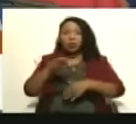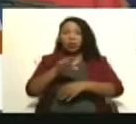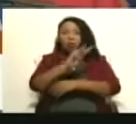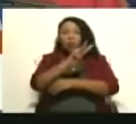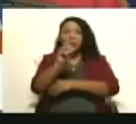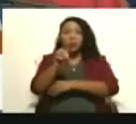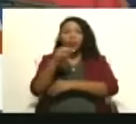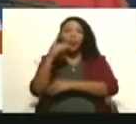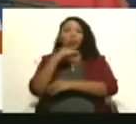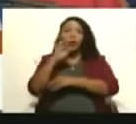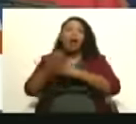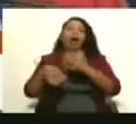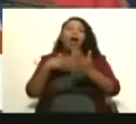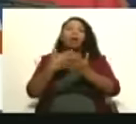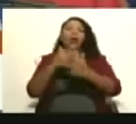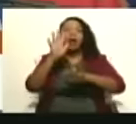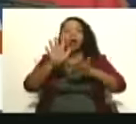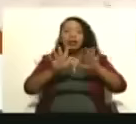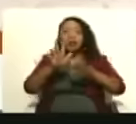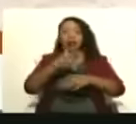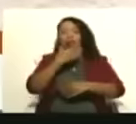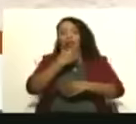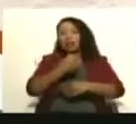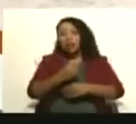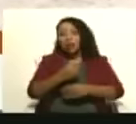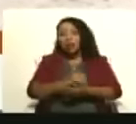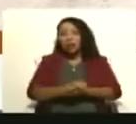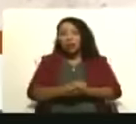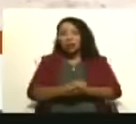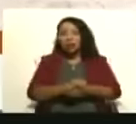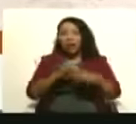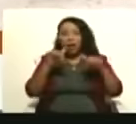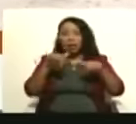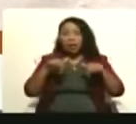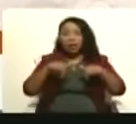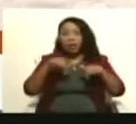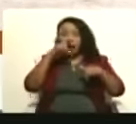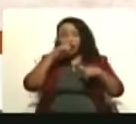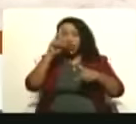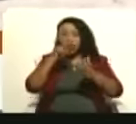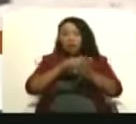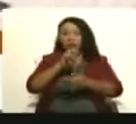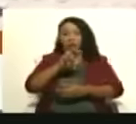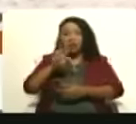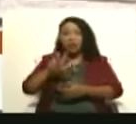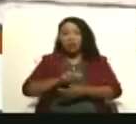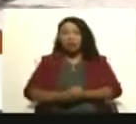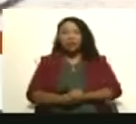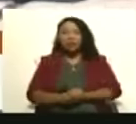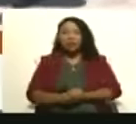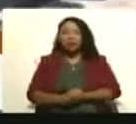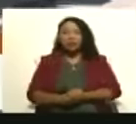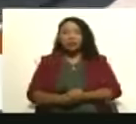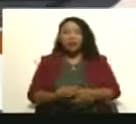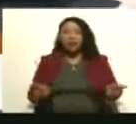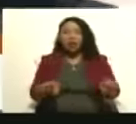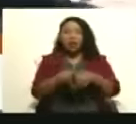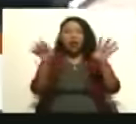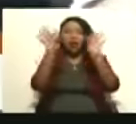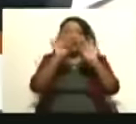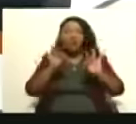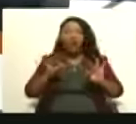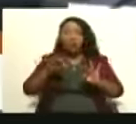de octubre hasta el 15 de diciembre del año 23. Simultáneamente a la acción